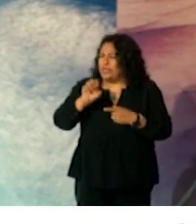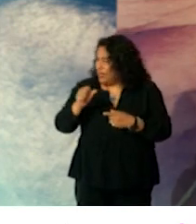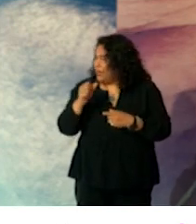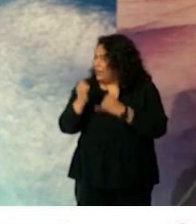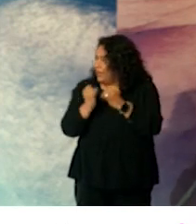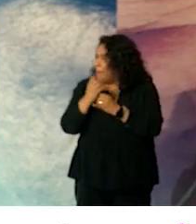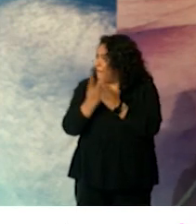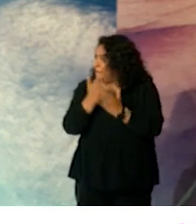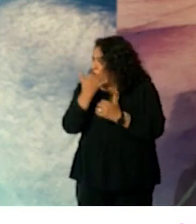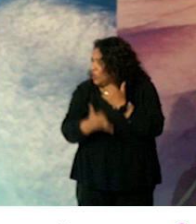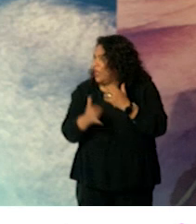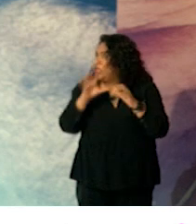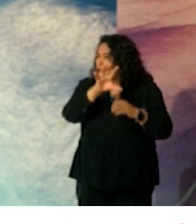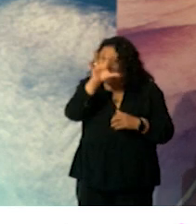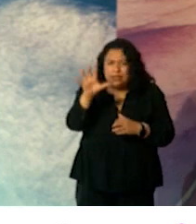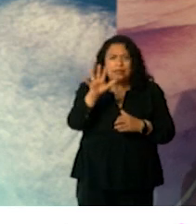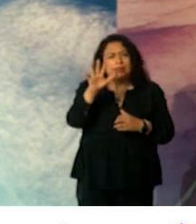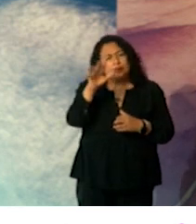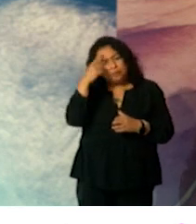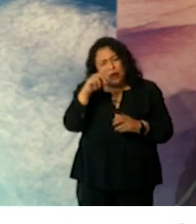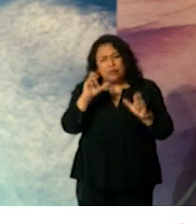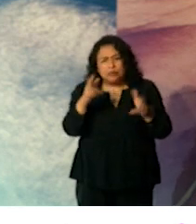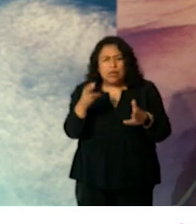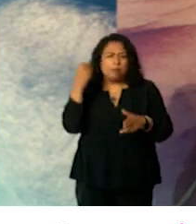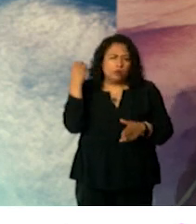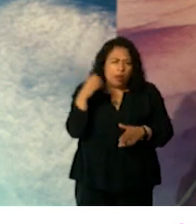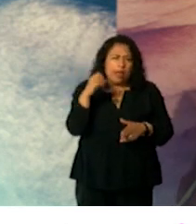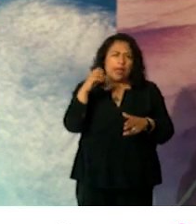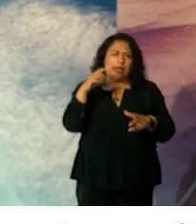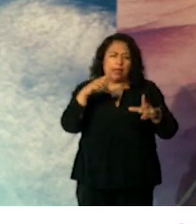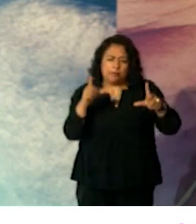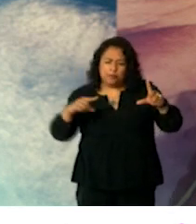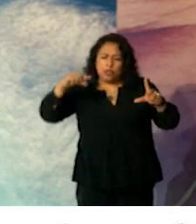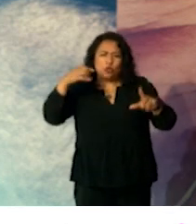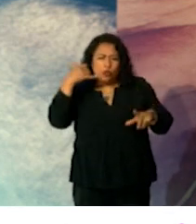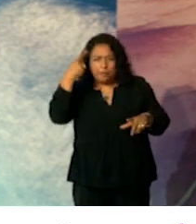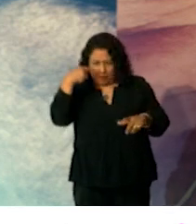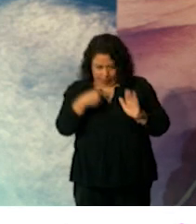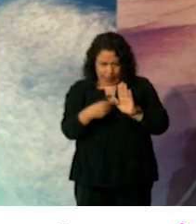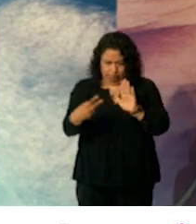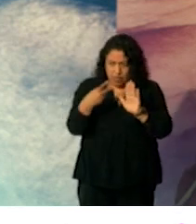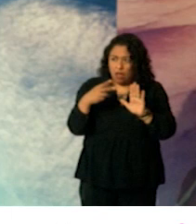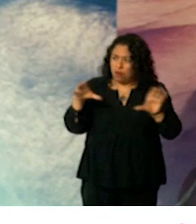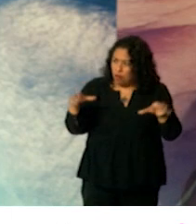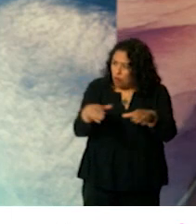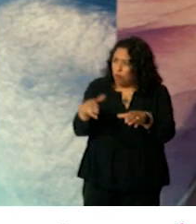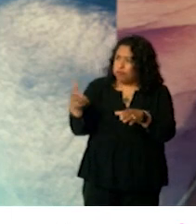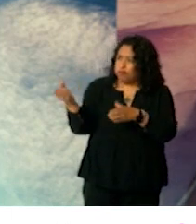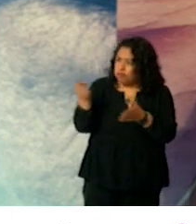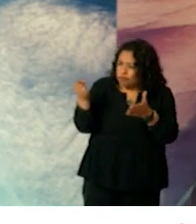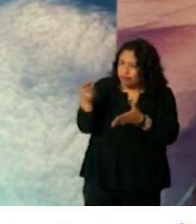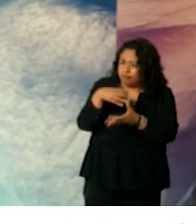en un proyecto que se llama Emprendimientos en Paisajes Sostenibles para Chiapas, Oaxaca y Península de Yucatán, para ser ejemplo y formar comunidad de